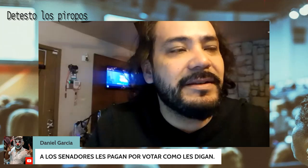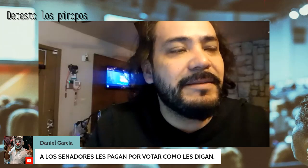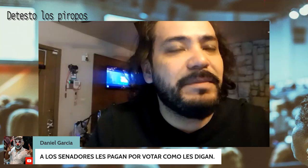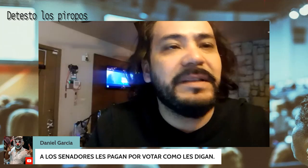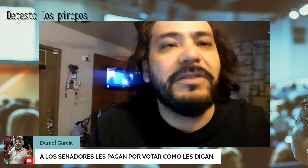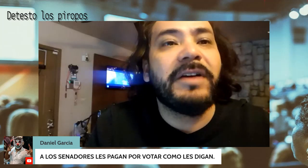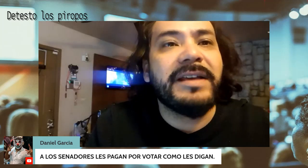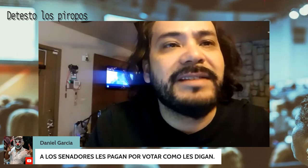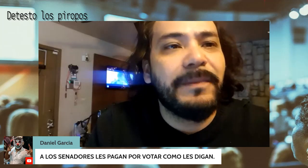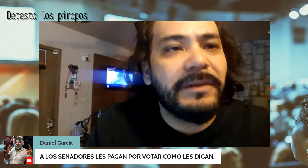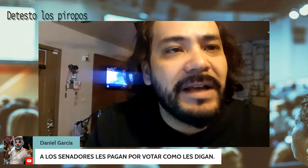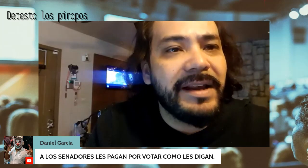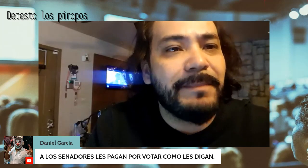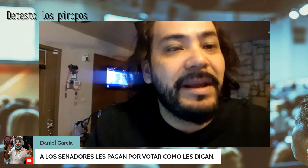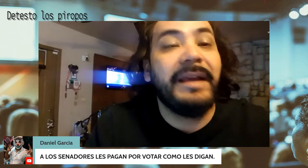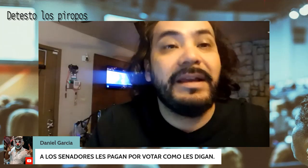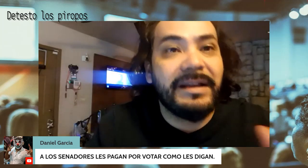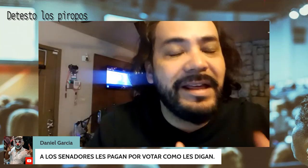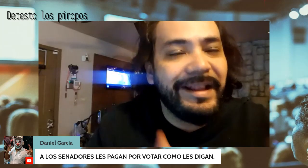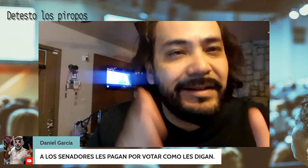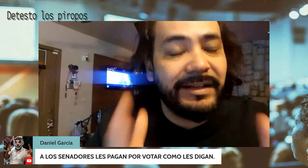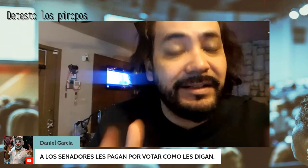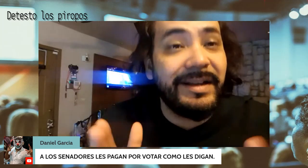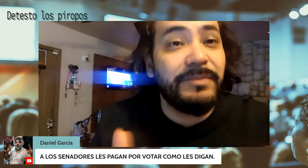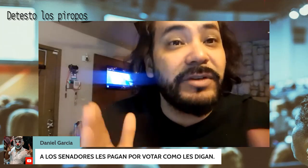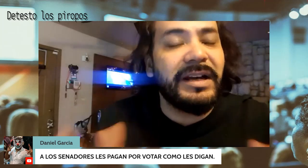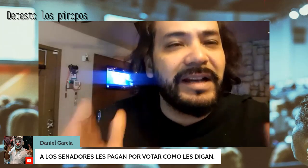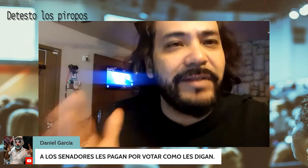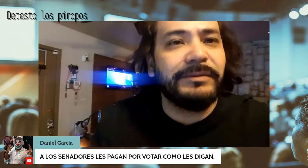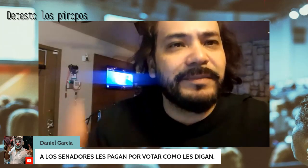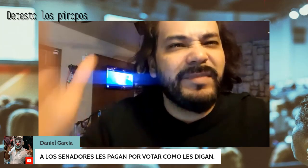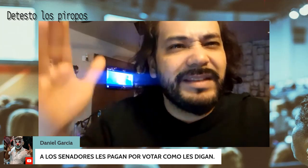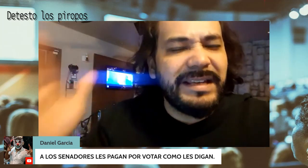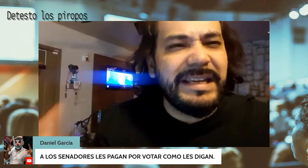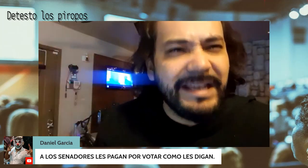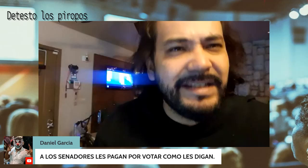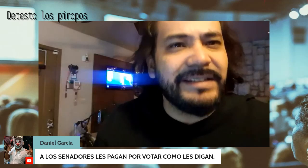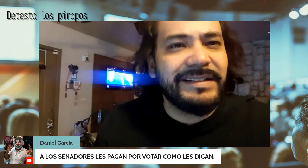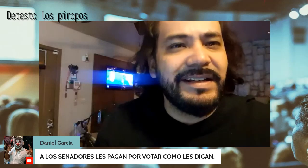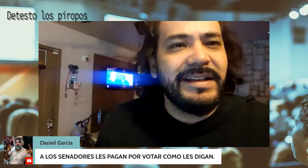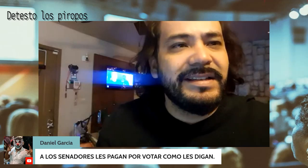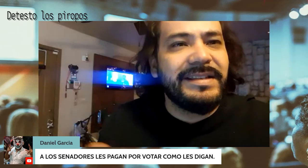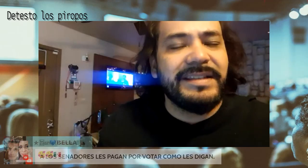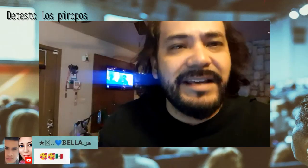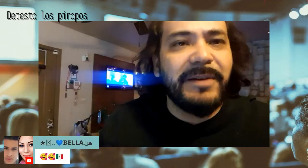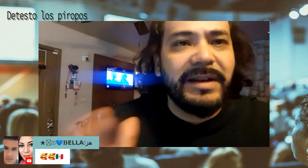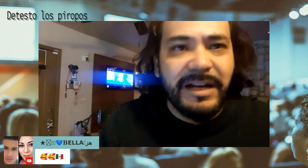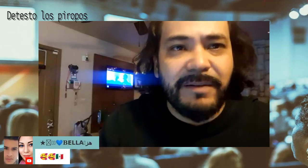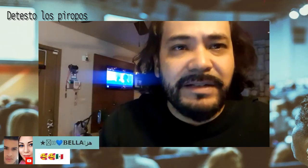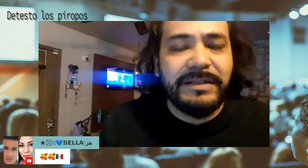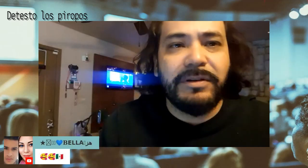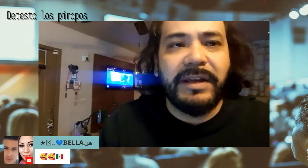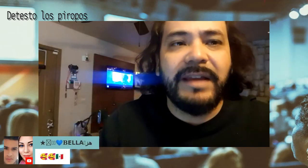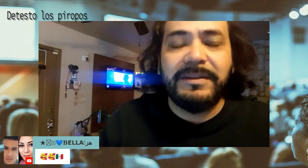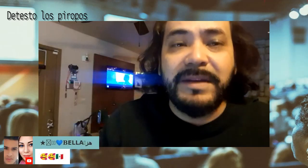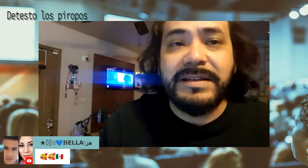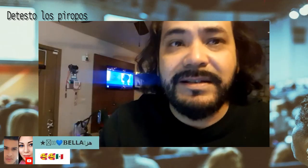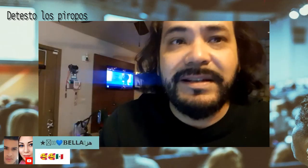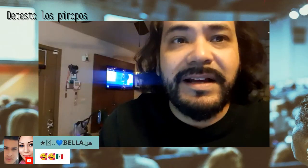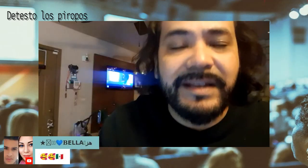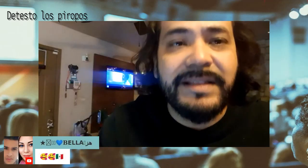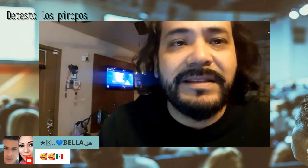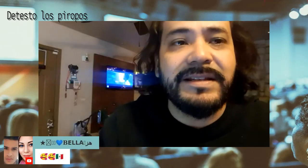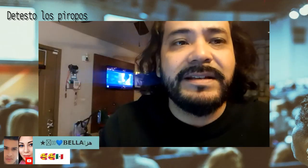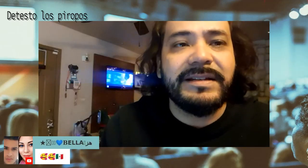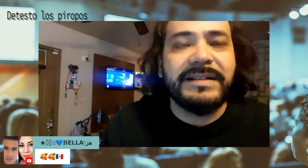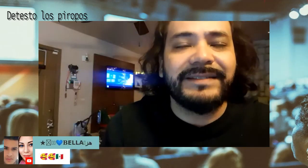formas pidió que se votara para que quedara muy claro quiénes sí avalaban lo que además